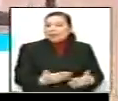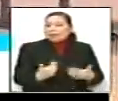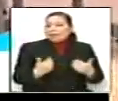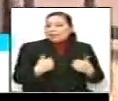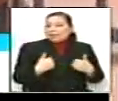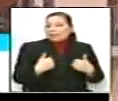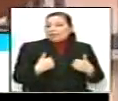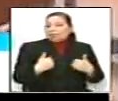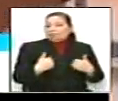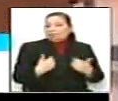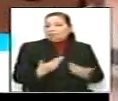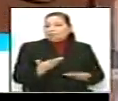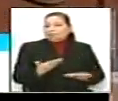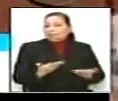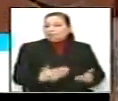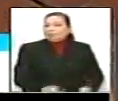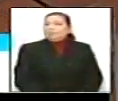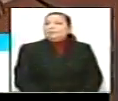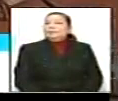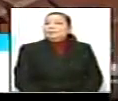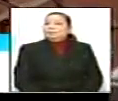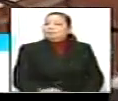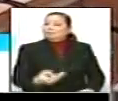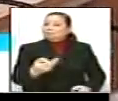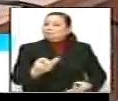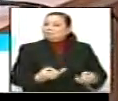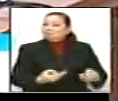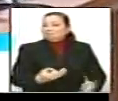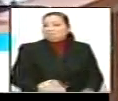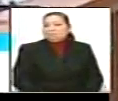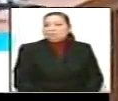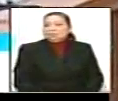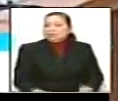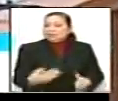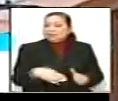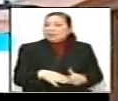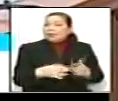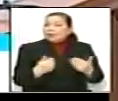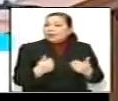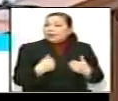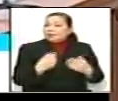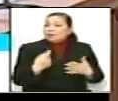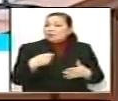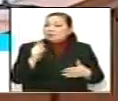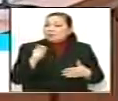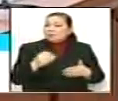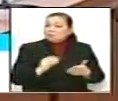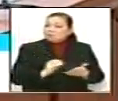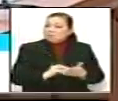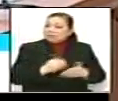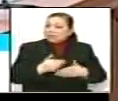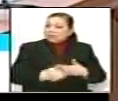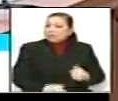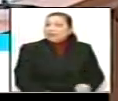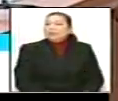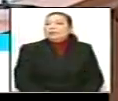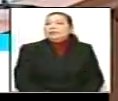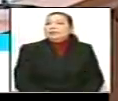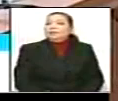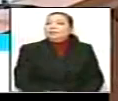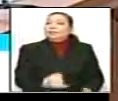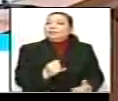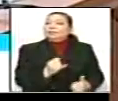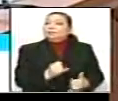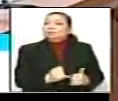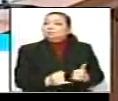mapeado, ya tiene gatillado, ya tiene un presupuesto. Incluso tenemos ya un porcentaje de avance y pensamos